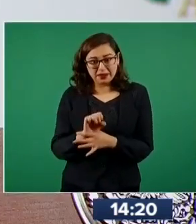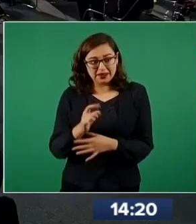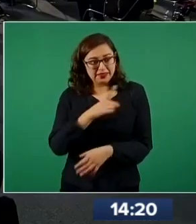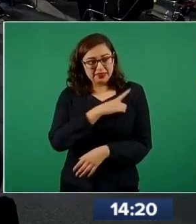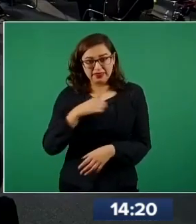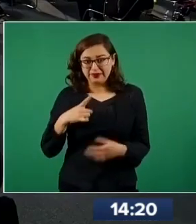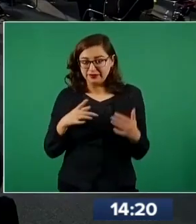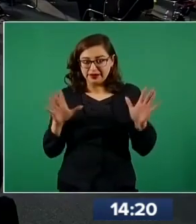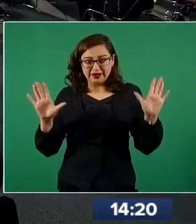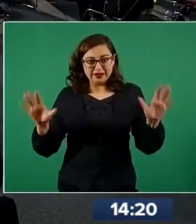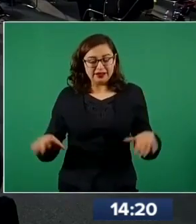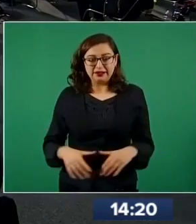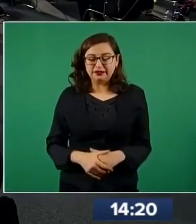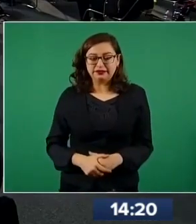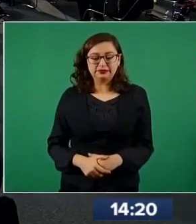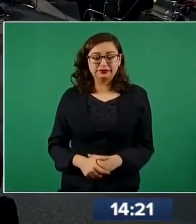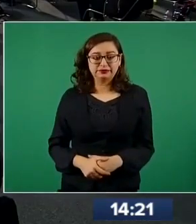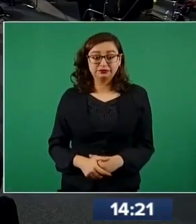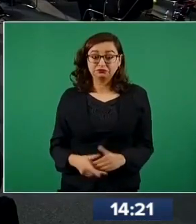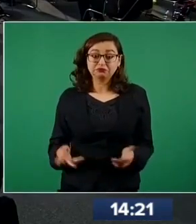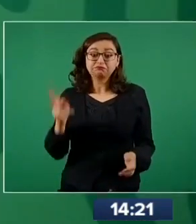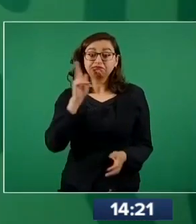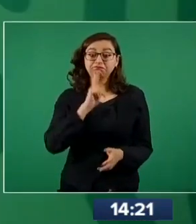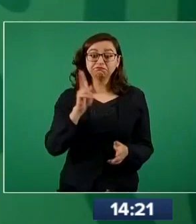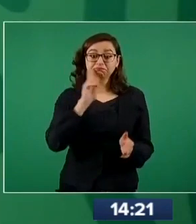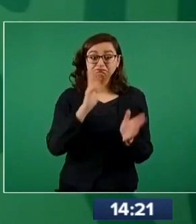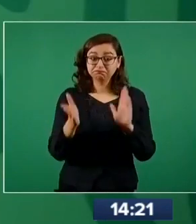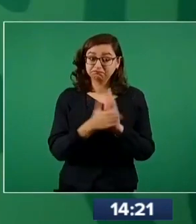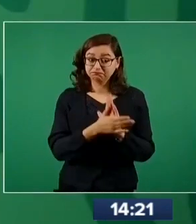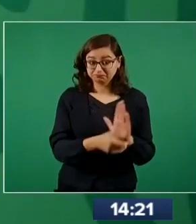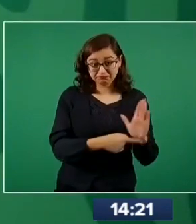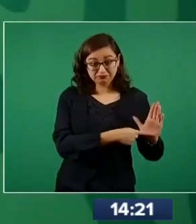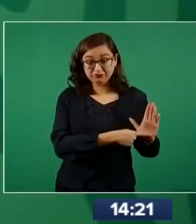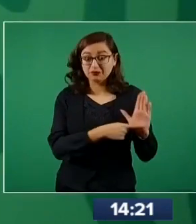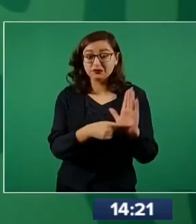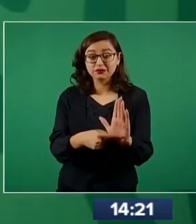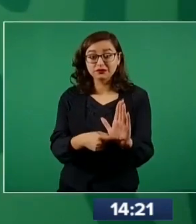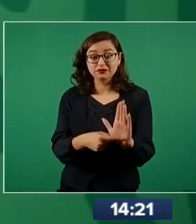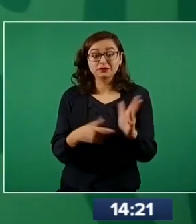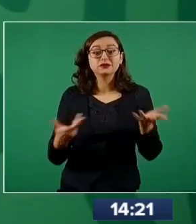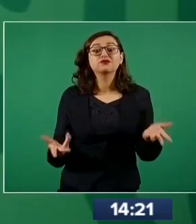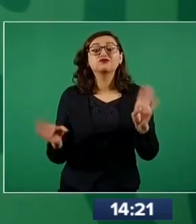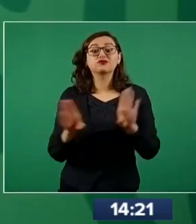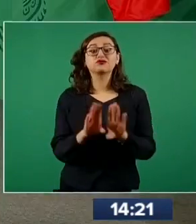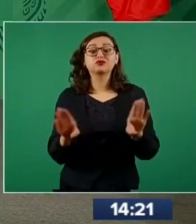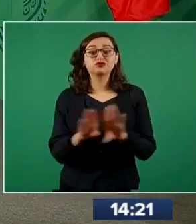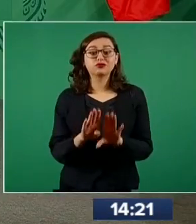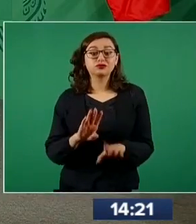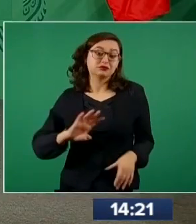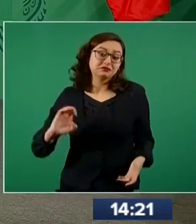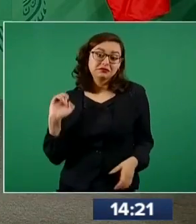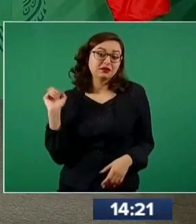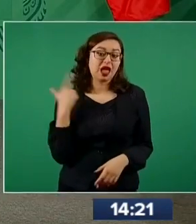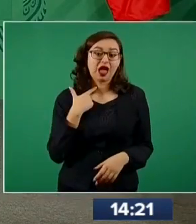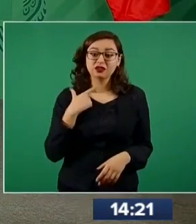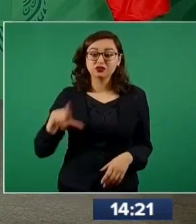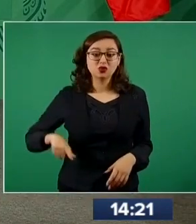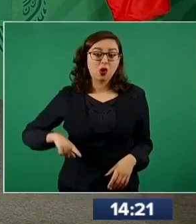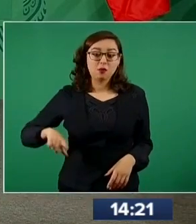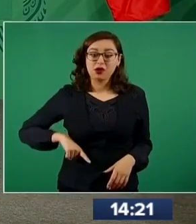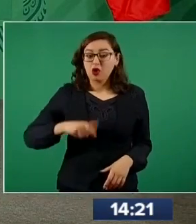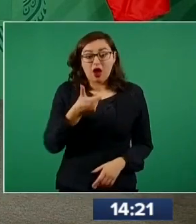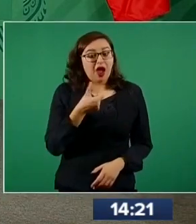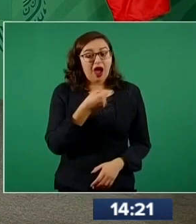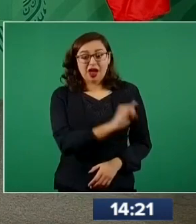imperaba un gobierno o estábamos sometidos a un gobierno autoritario, antidemocrático,